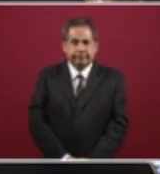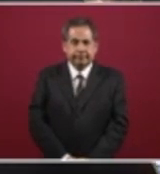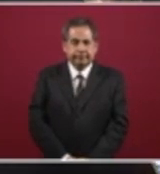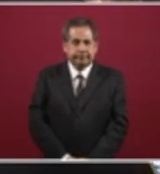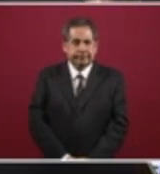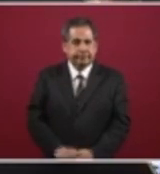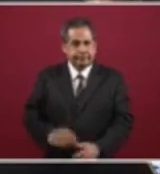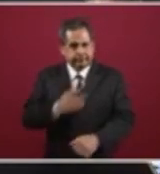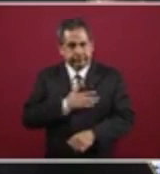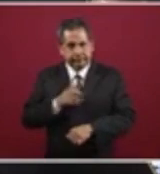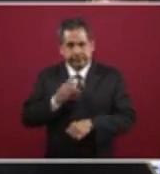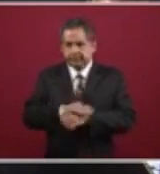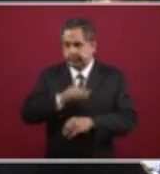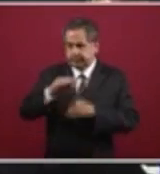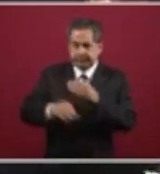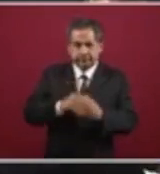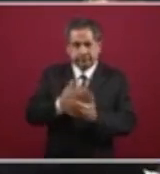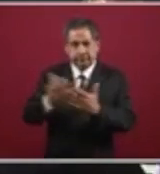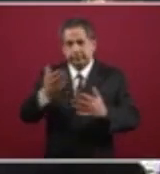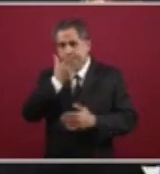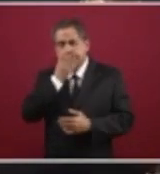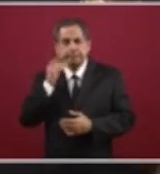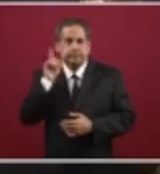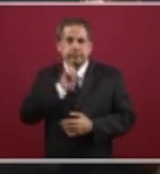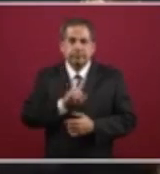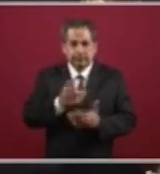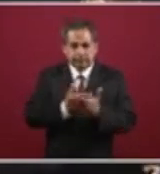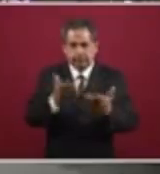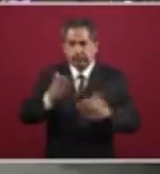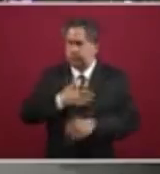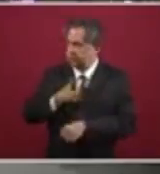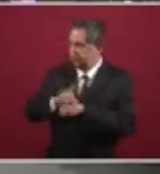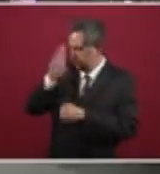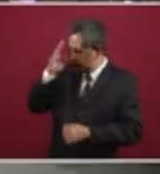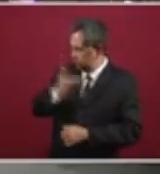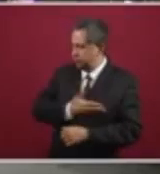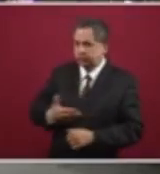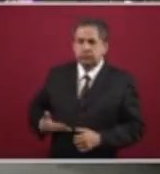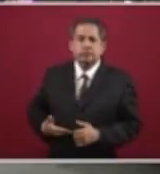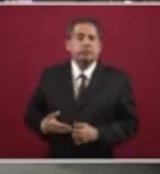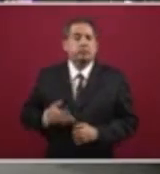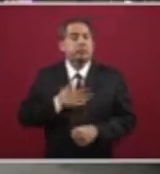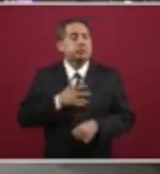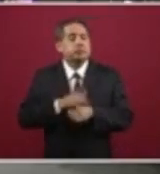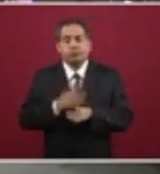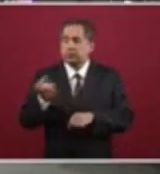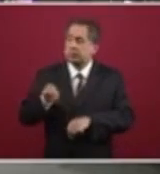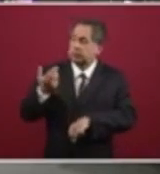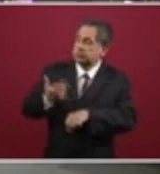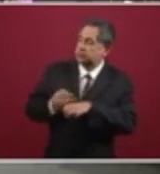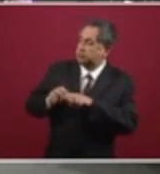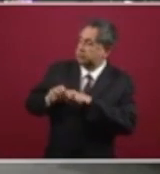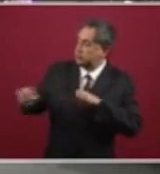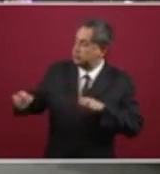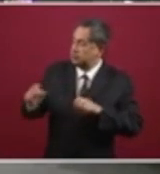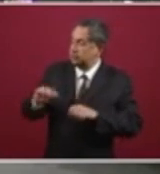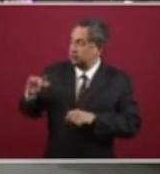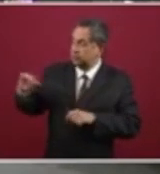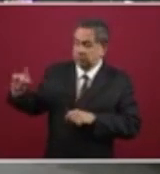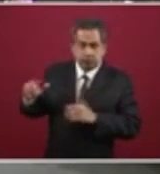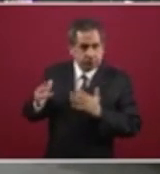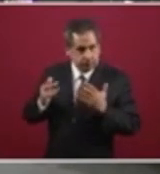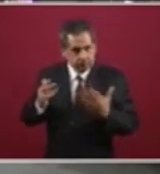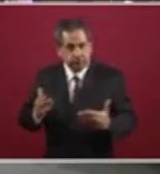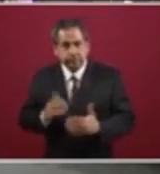Buenos días a todos, a todas. Buenos días, señor presidente. Buenos días, secretarios y secretaria de Estado, funcionarios